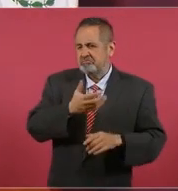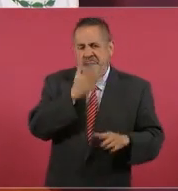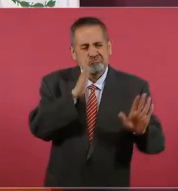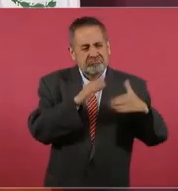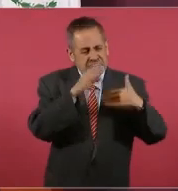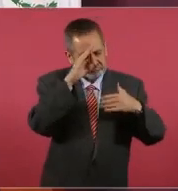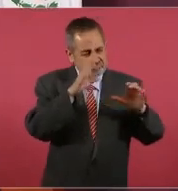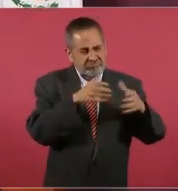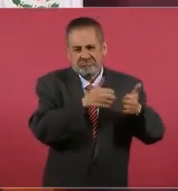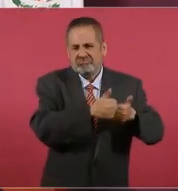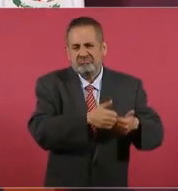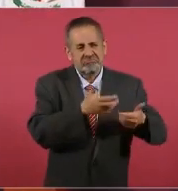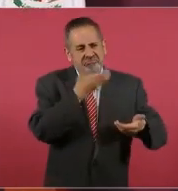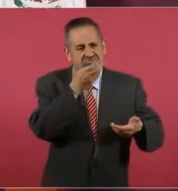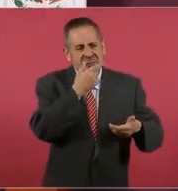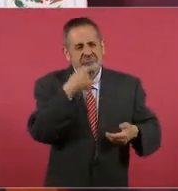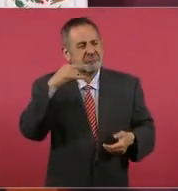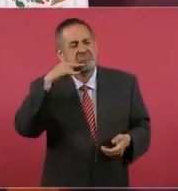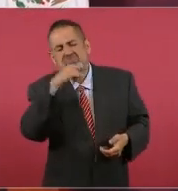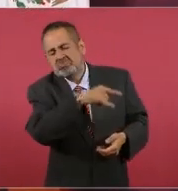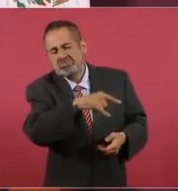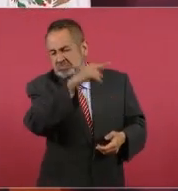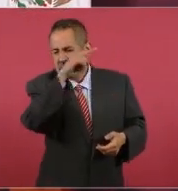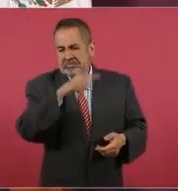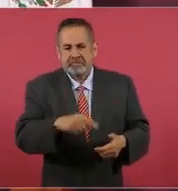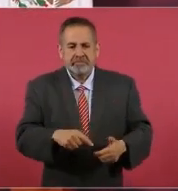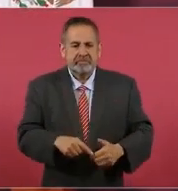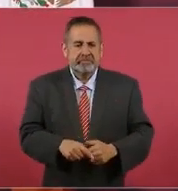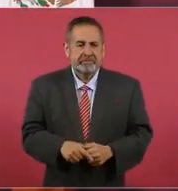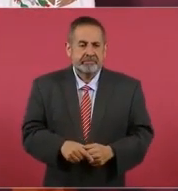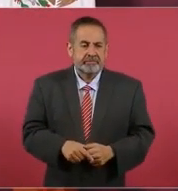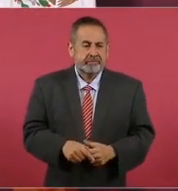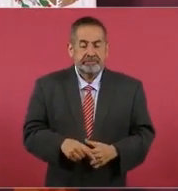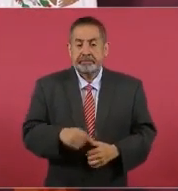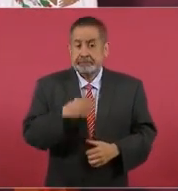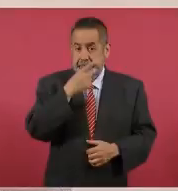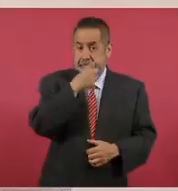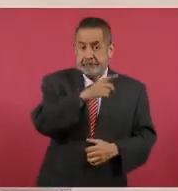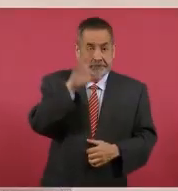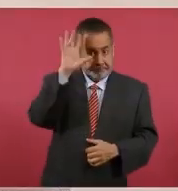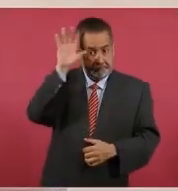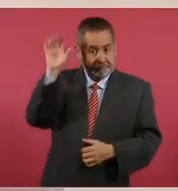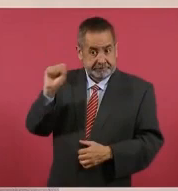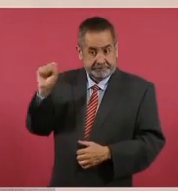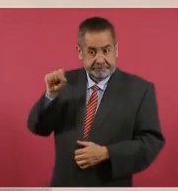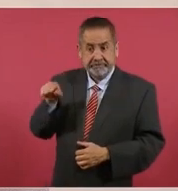conservador, hipócrita. Decía Morelos